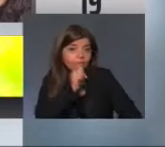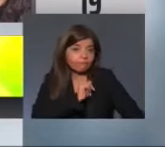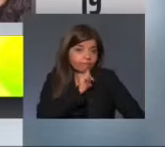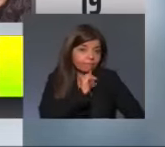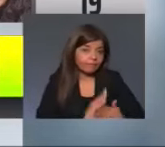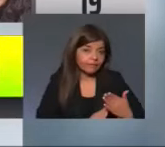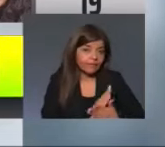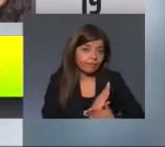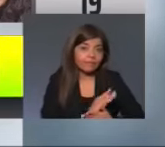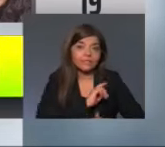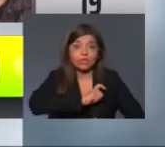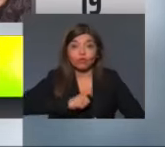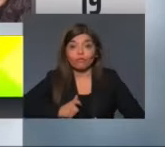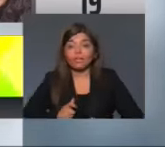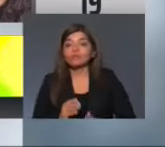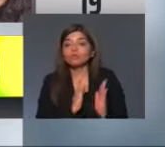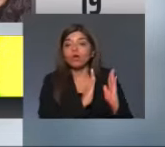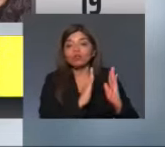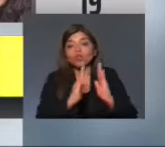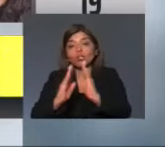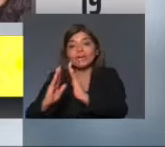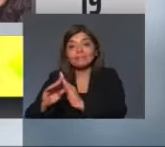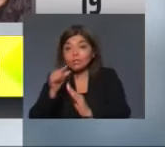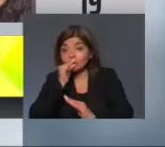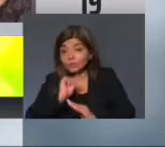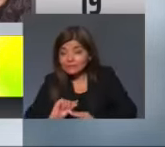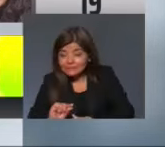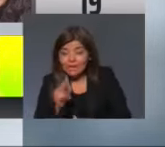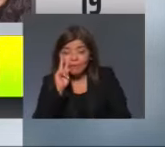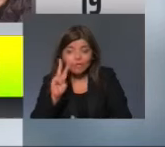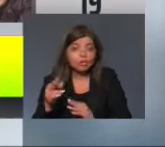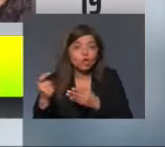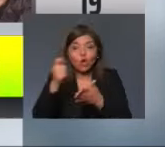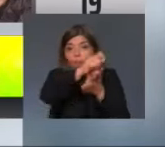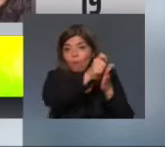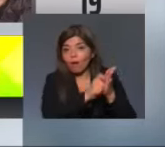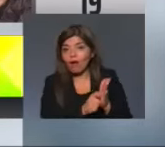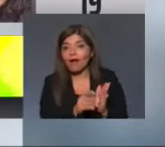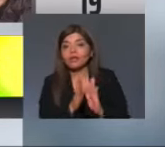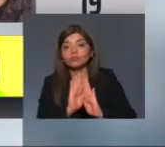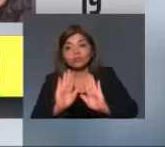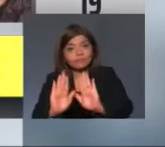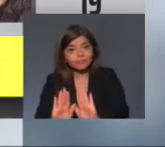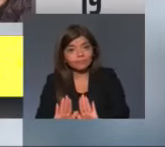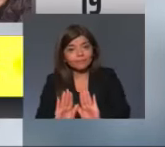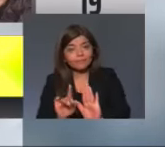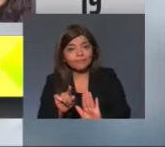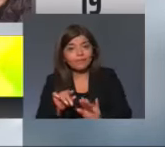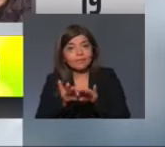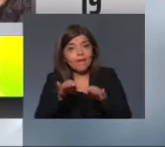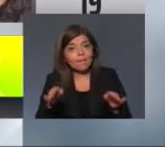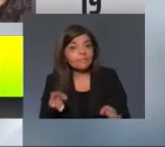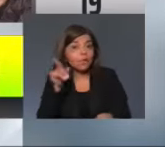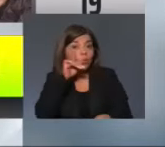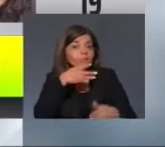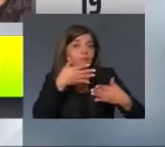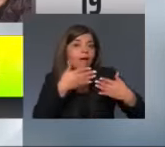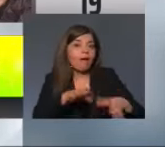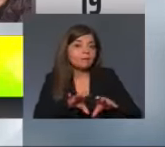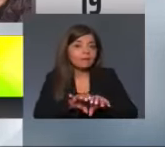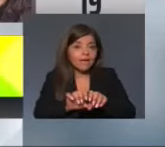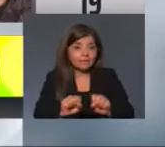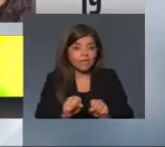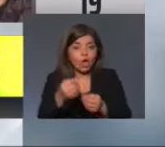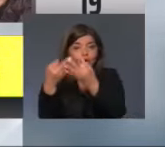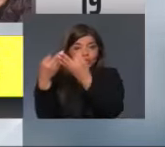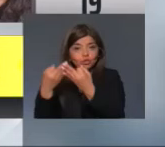siquiera los gobernadores, porque se están organizando, improvisando pizarras, y claro, nos encontramos con esta última mesa que ya estaba en el conteo